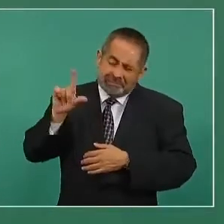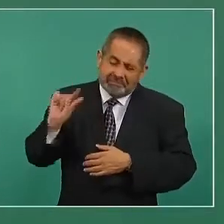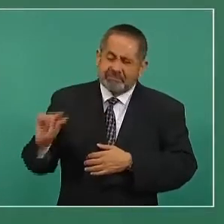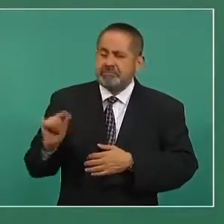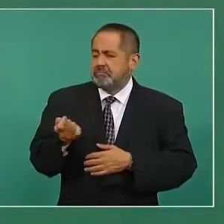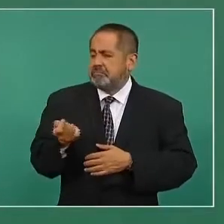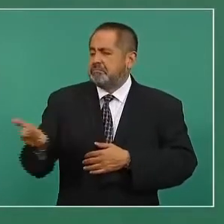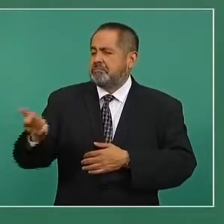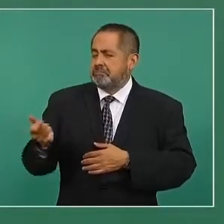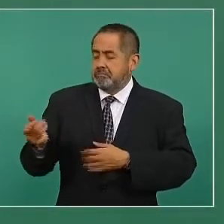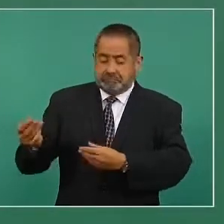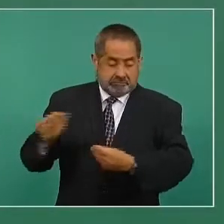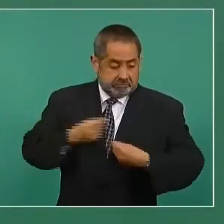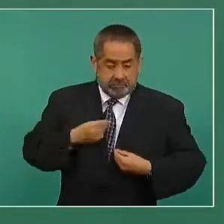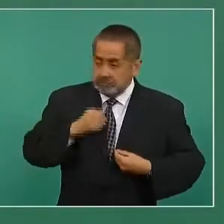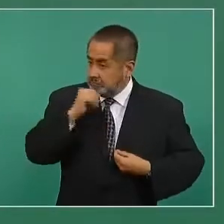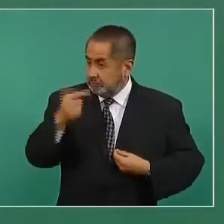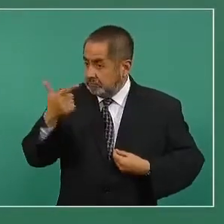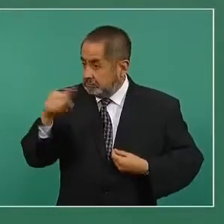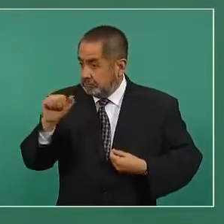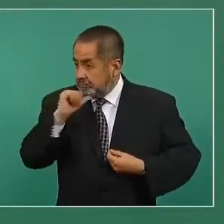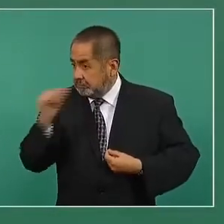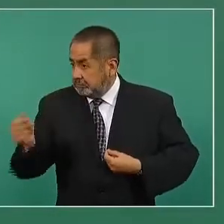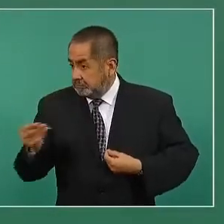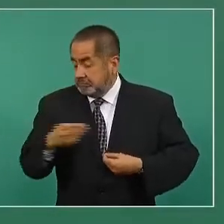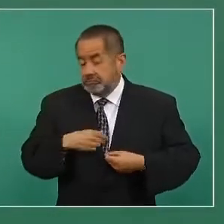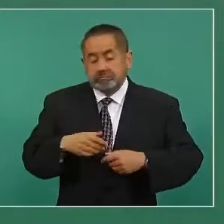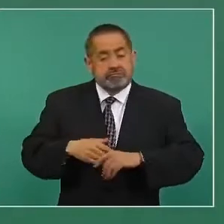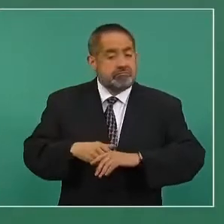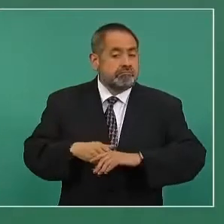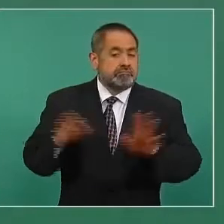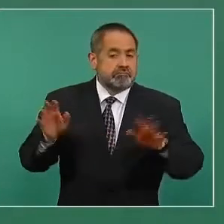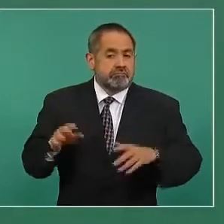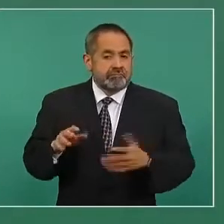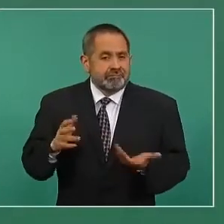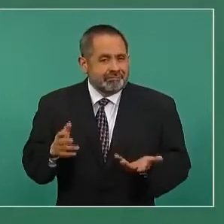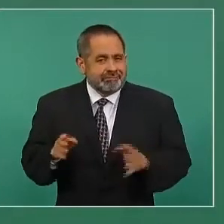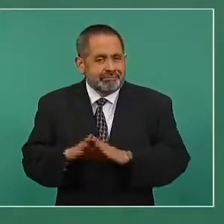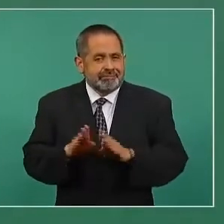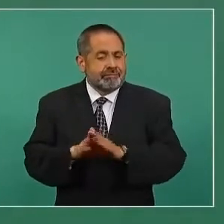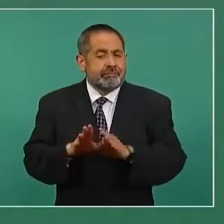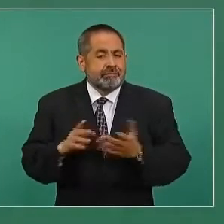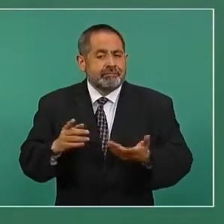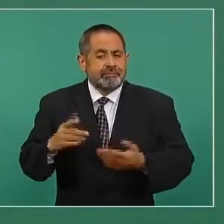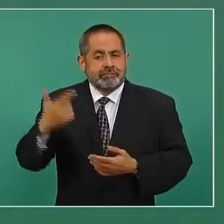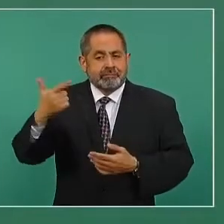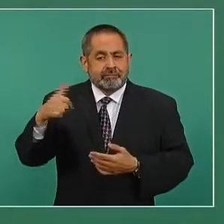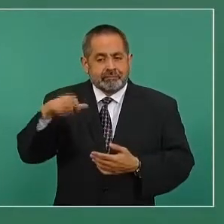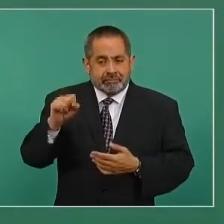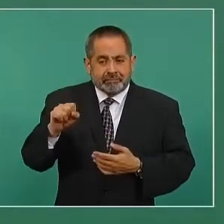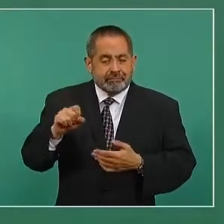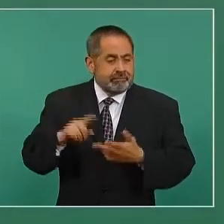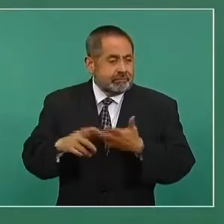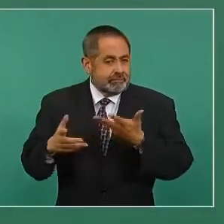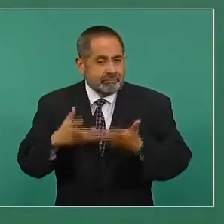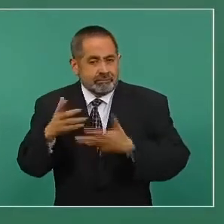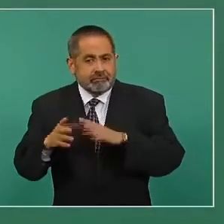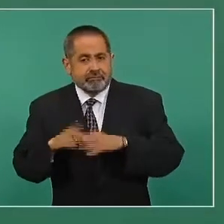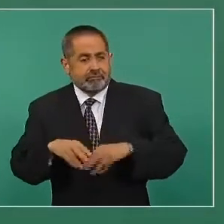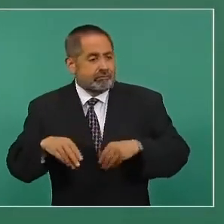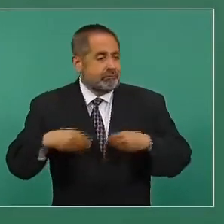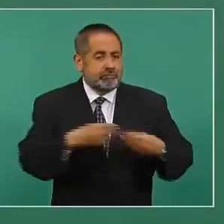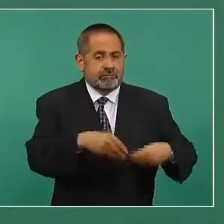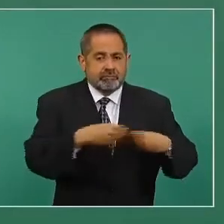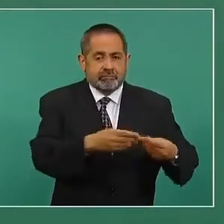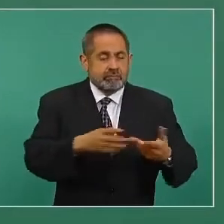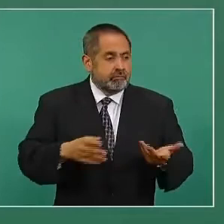y si no le entrega el gas, que Pemex dejó de abastecer de gas a